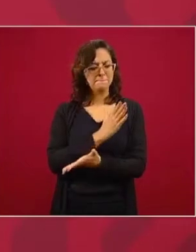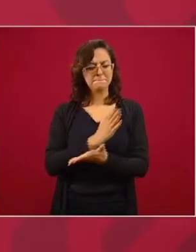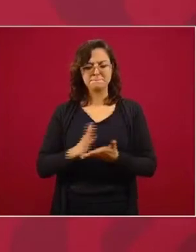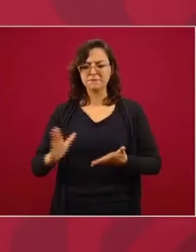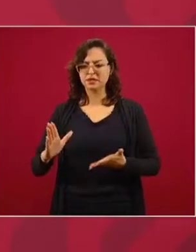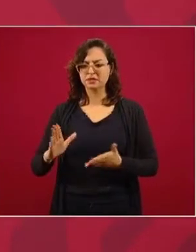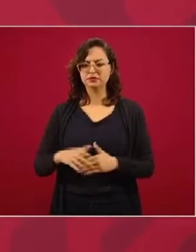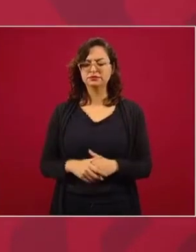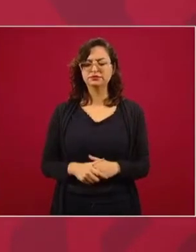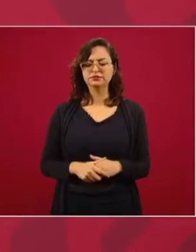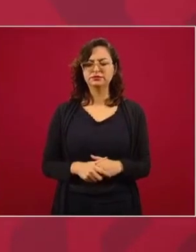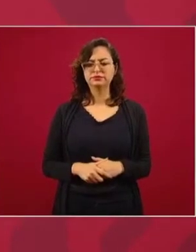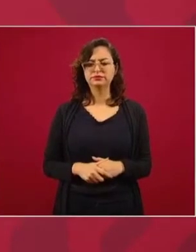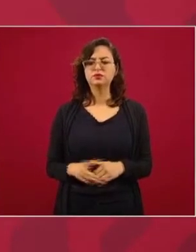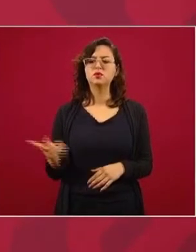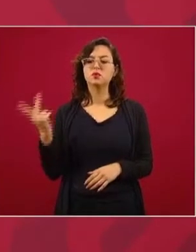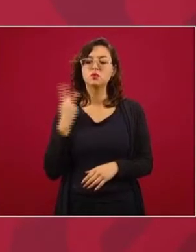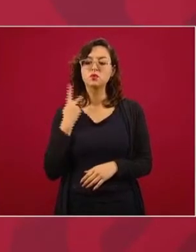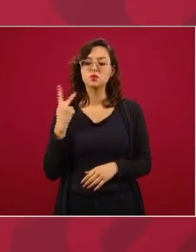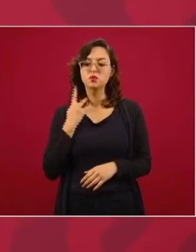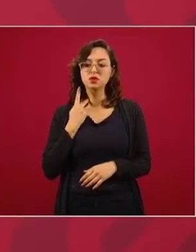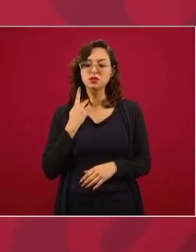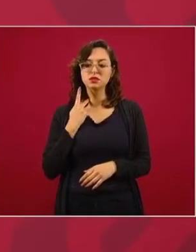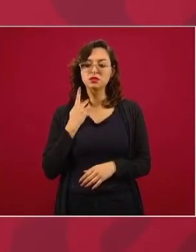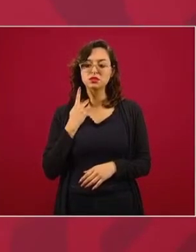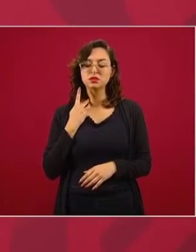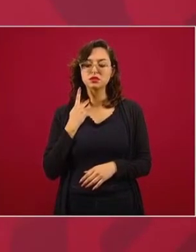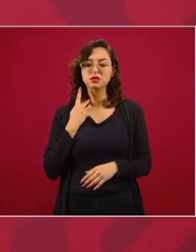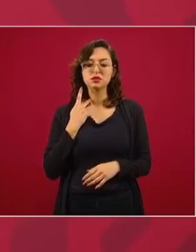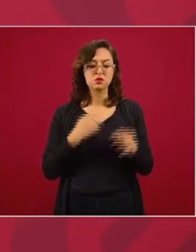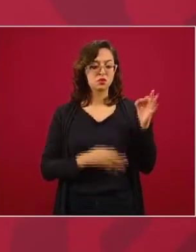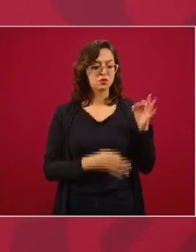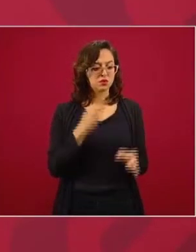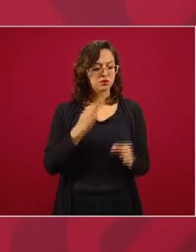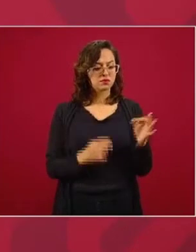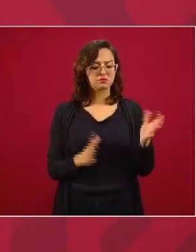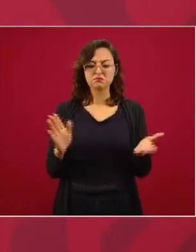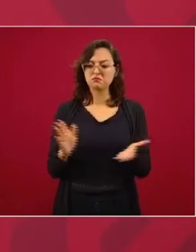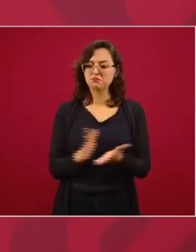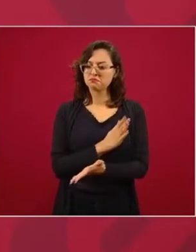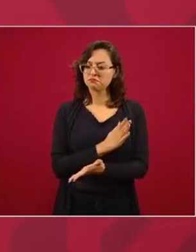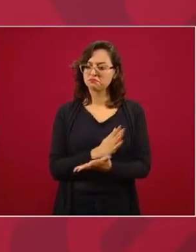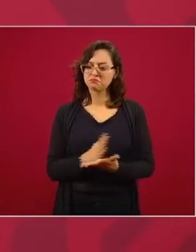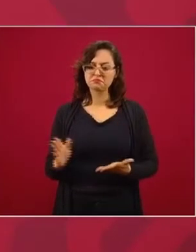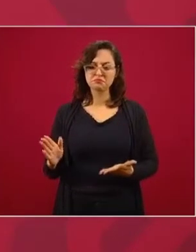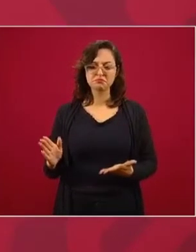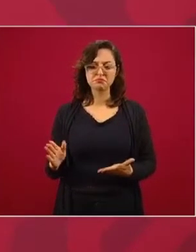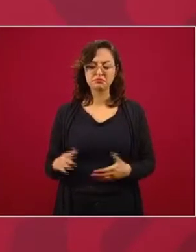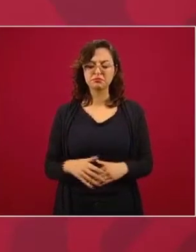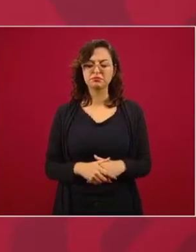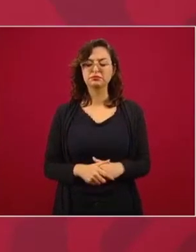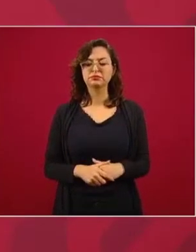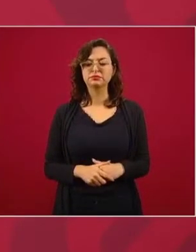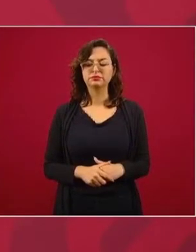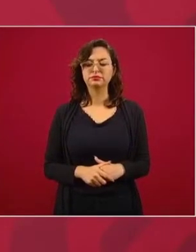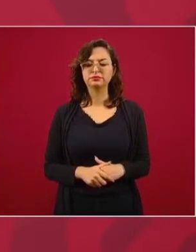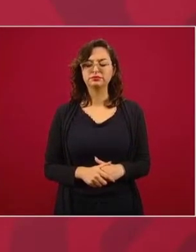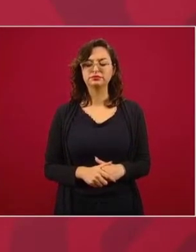utilizar de manera política la